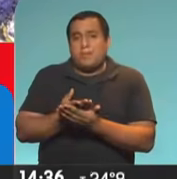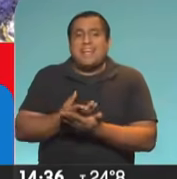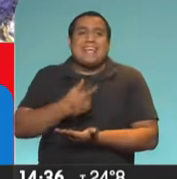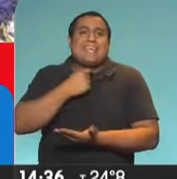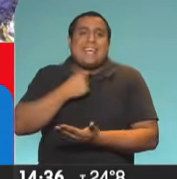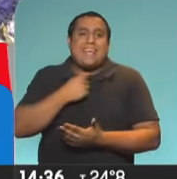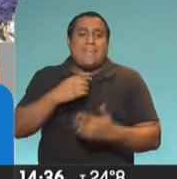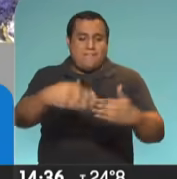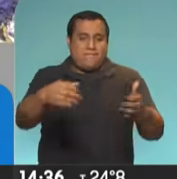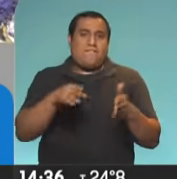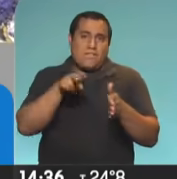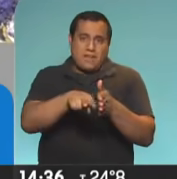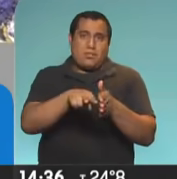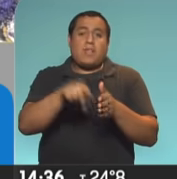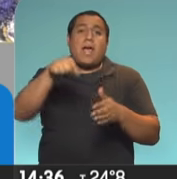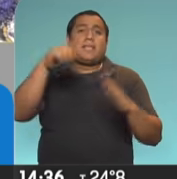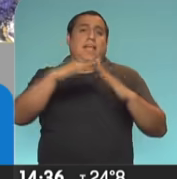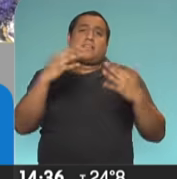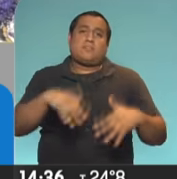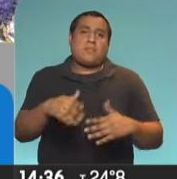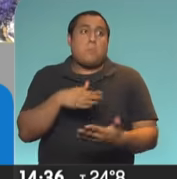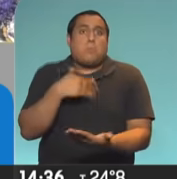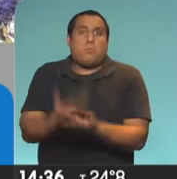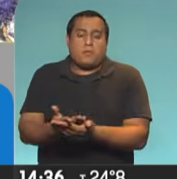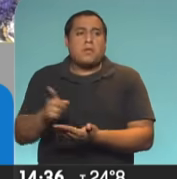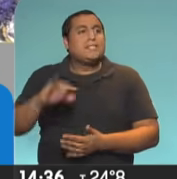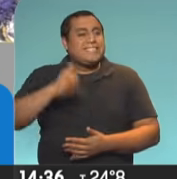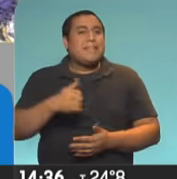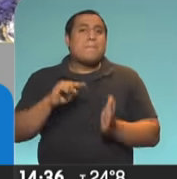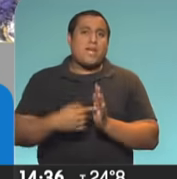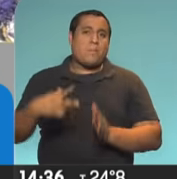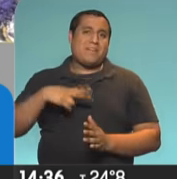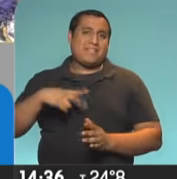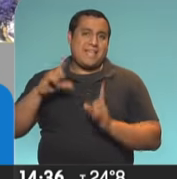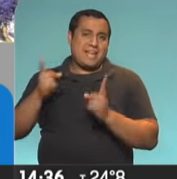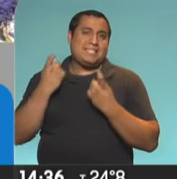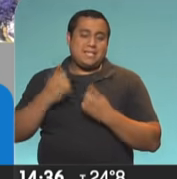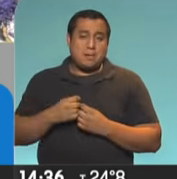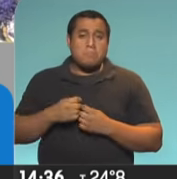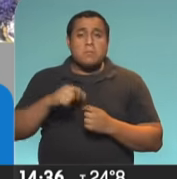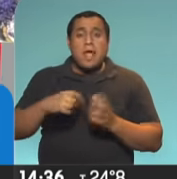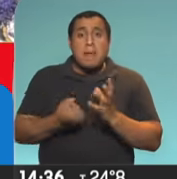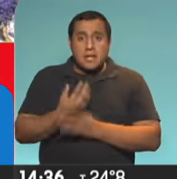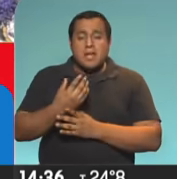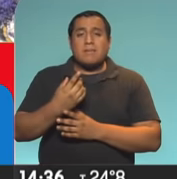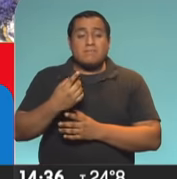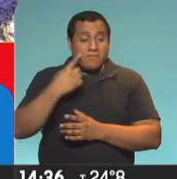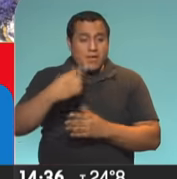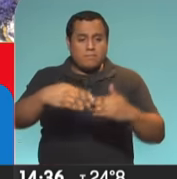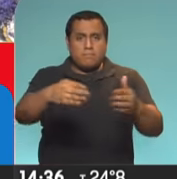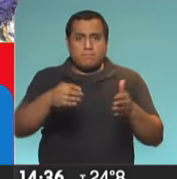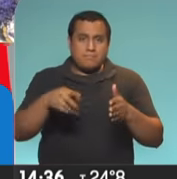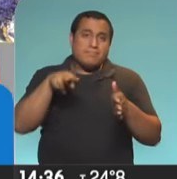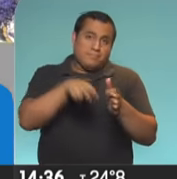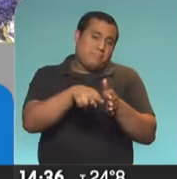velatorio se realizara allí en la Casa Rosada. Por eso la imagen permanente durante toda la mañana era la del cajón donde están los restos